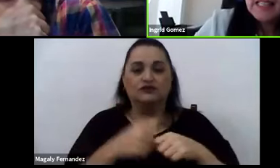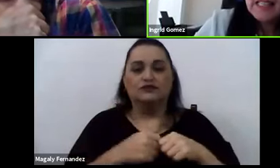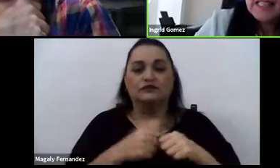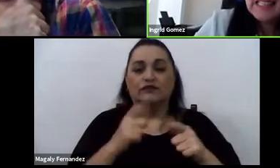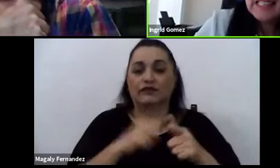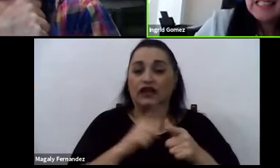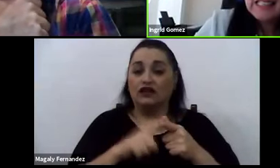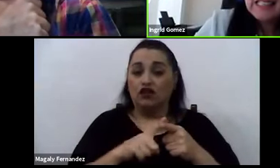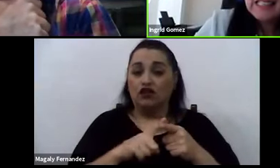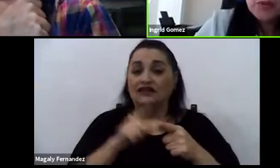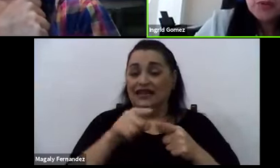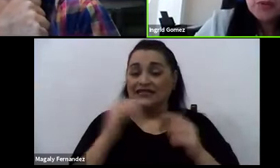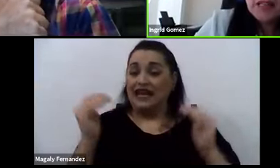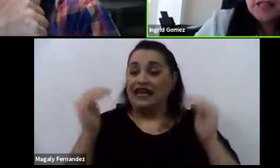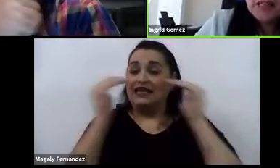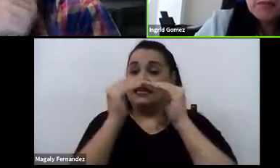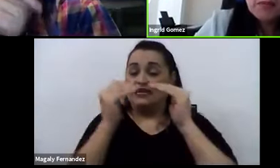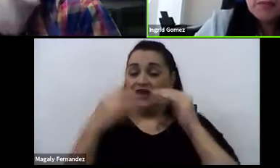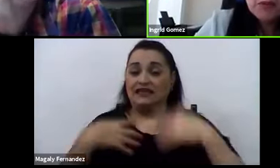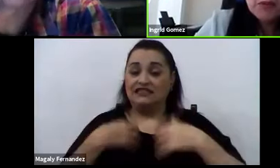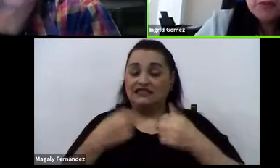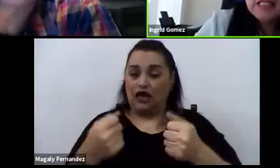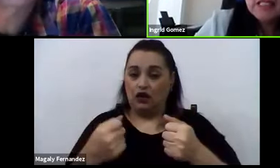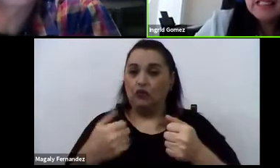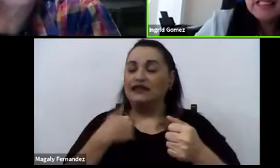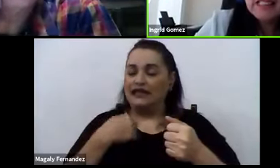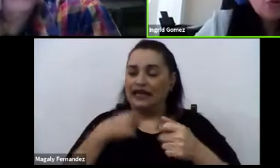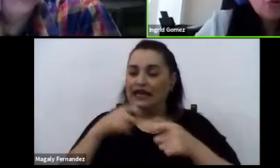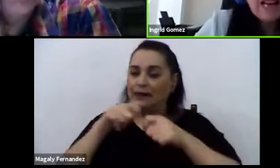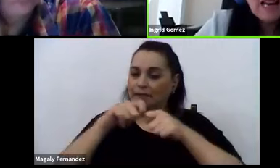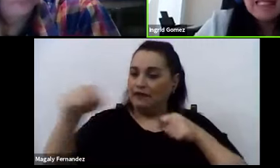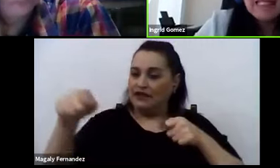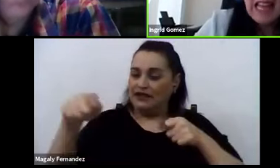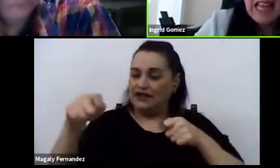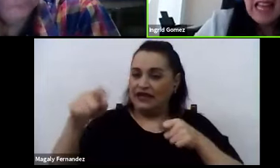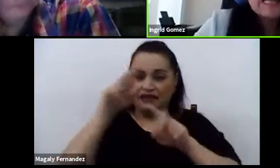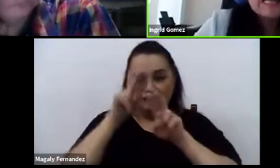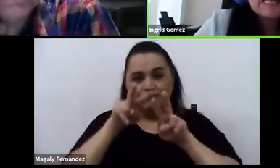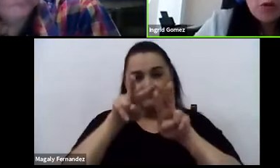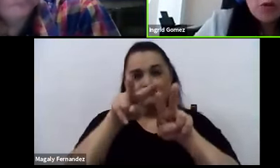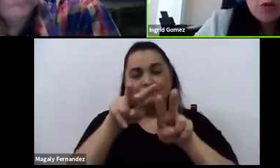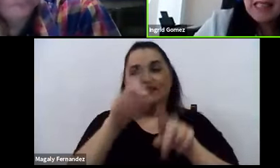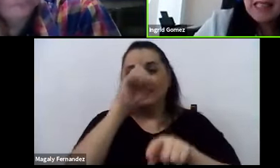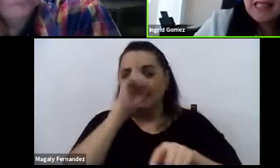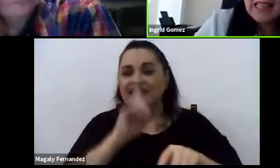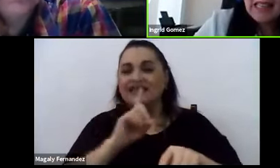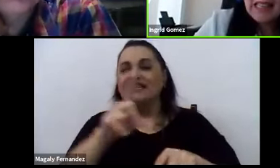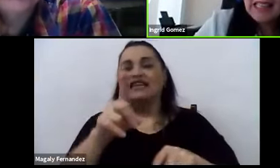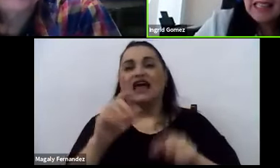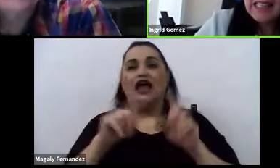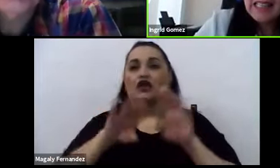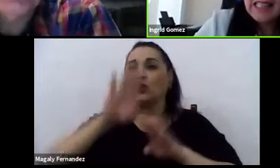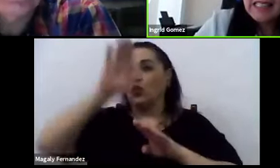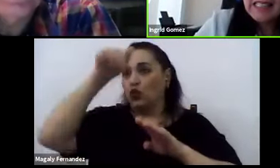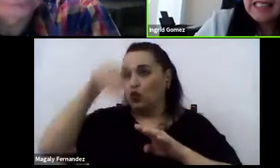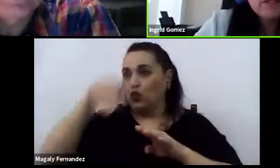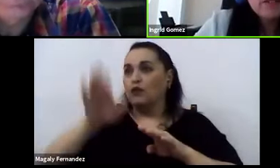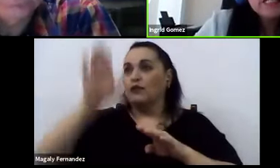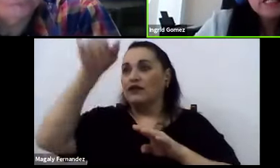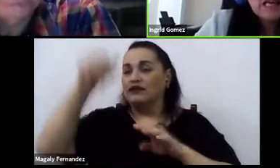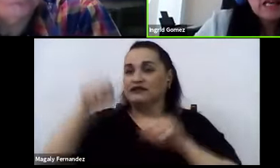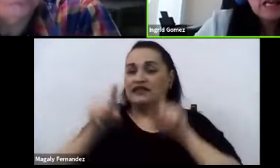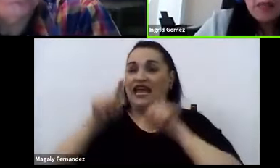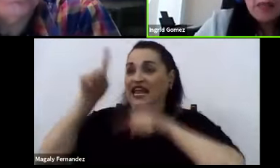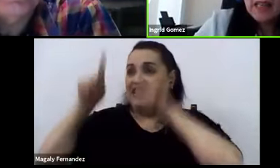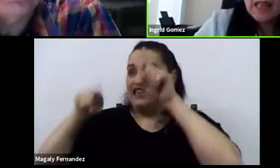Entonces, esa equidad en salud tiene barómetros de justicia, tiene umbrales de dignidad, tiene curvas de equidad, tiene índices de